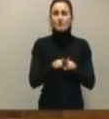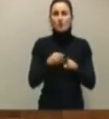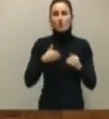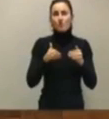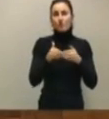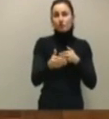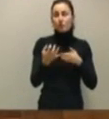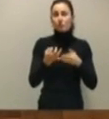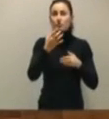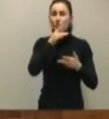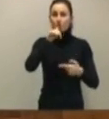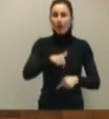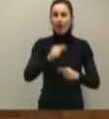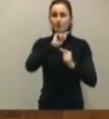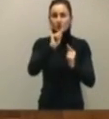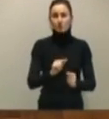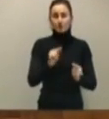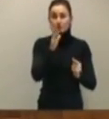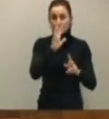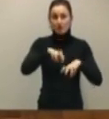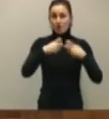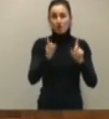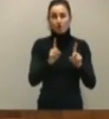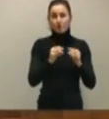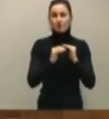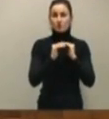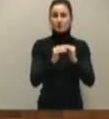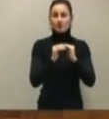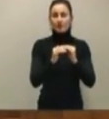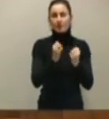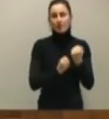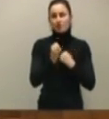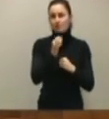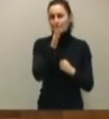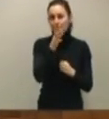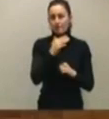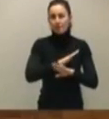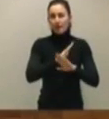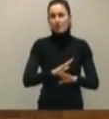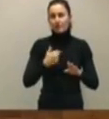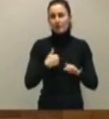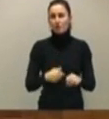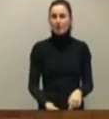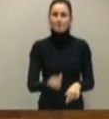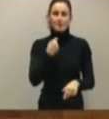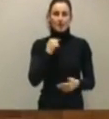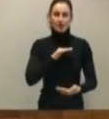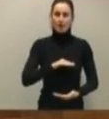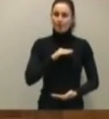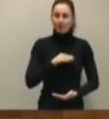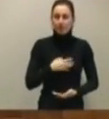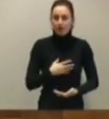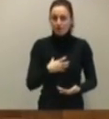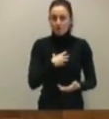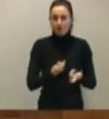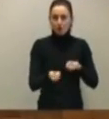en el presente ejercicio y si no recuperamos una cierta estabilidad, algo que desde luego se escapa de nuestras capacidades,